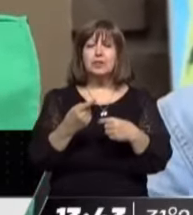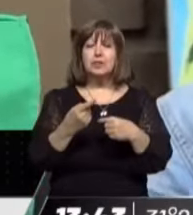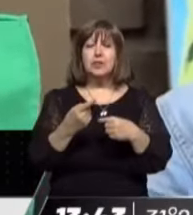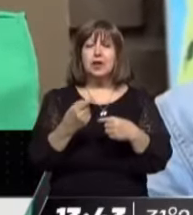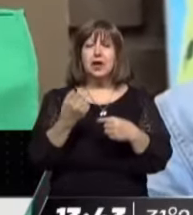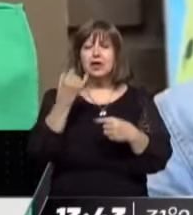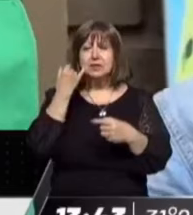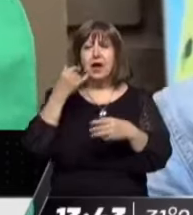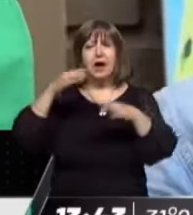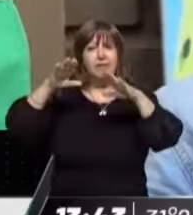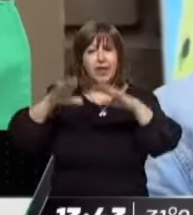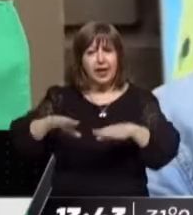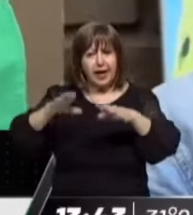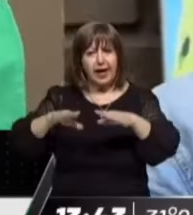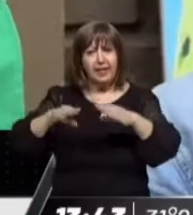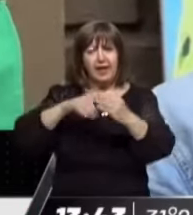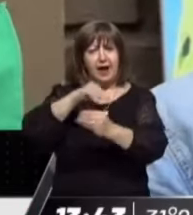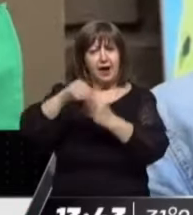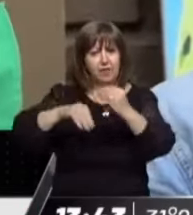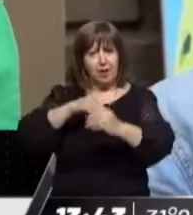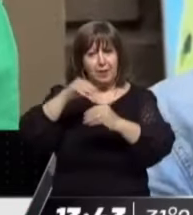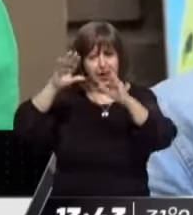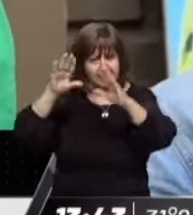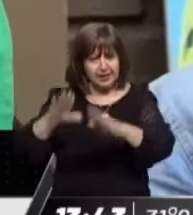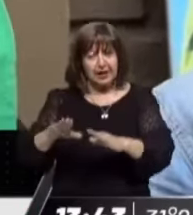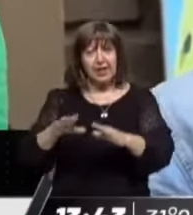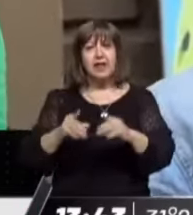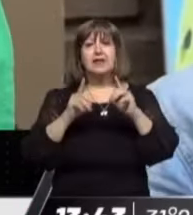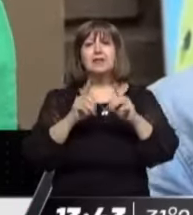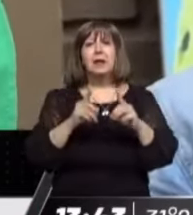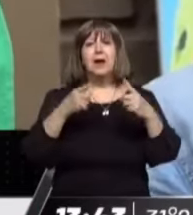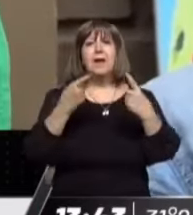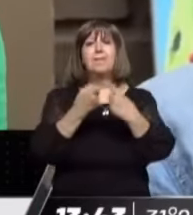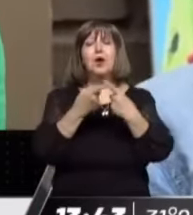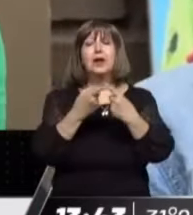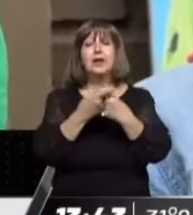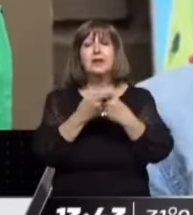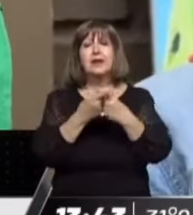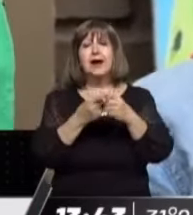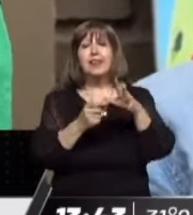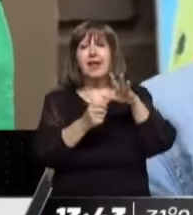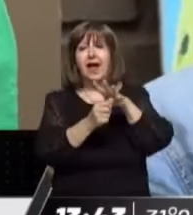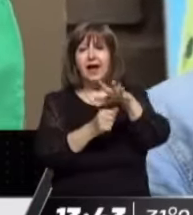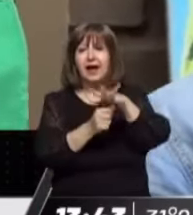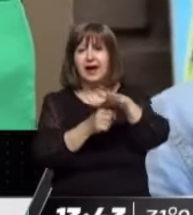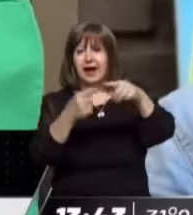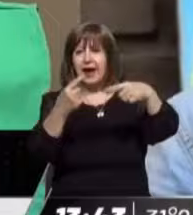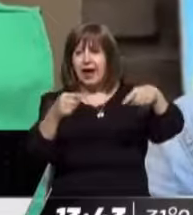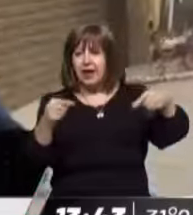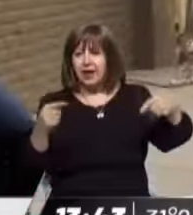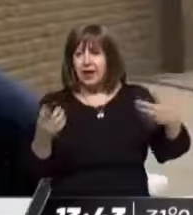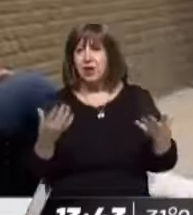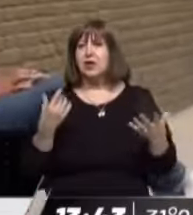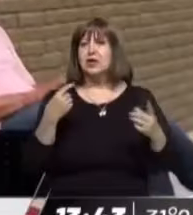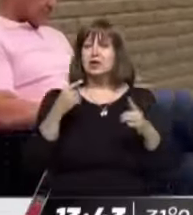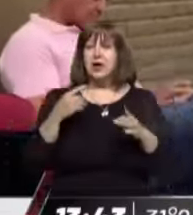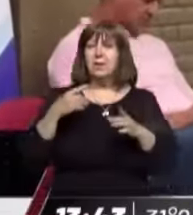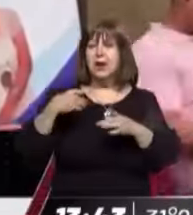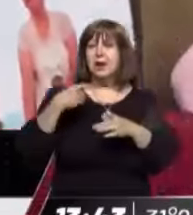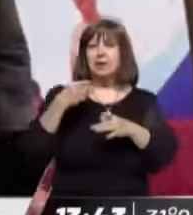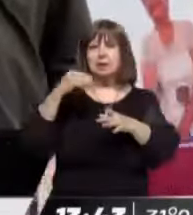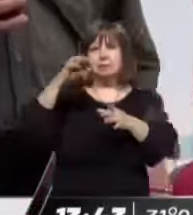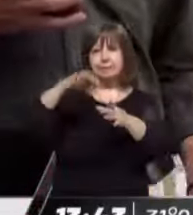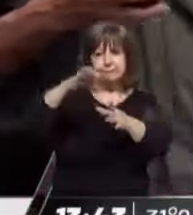arraigo rural trabajamos con políticas de género y sobre todo fortalecemos cuestiones que tienen que ver con la producción de